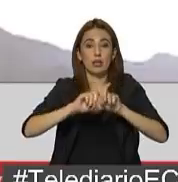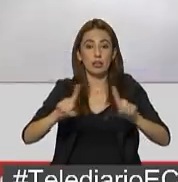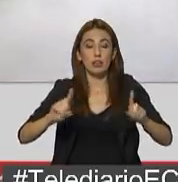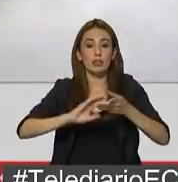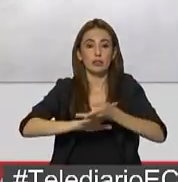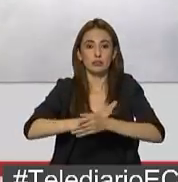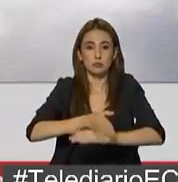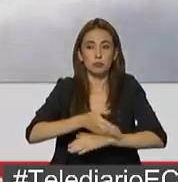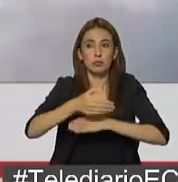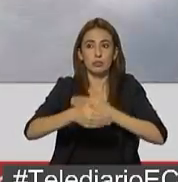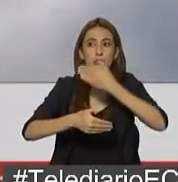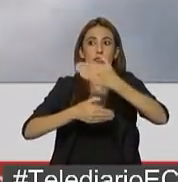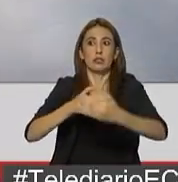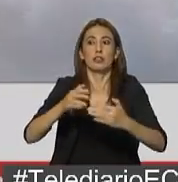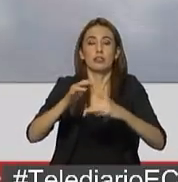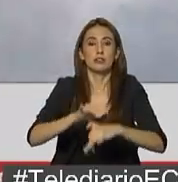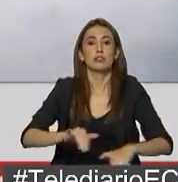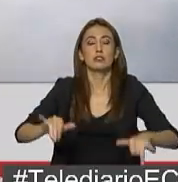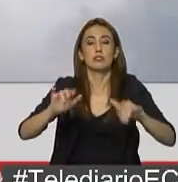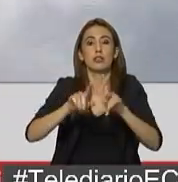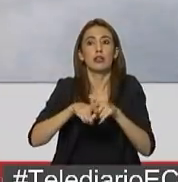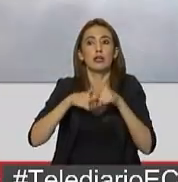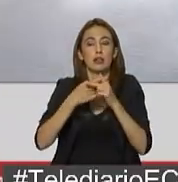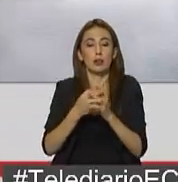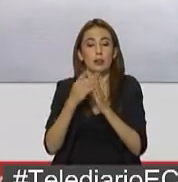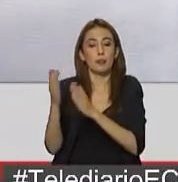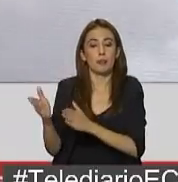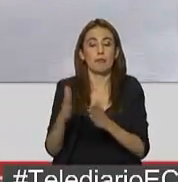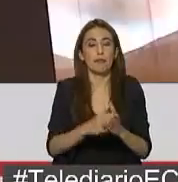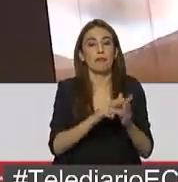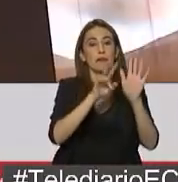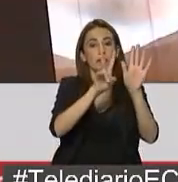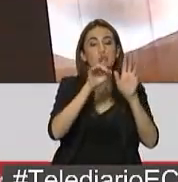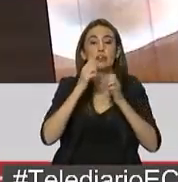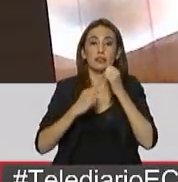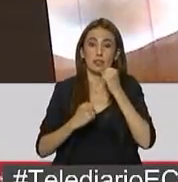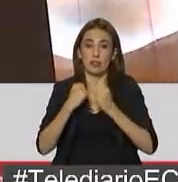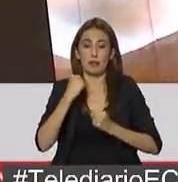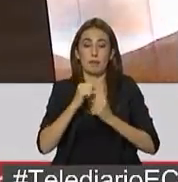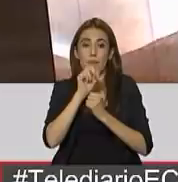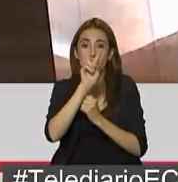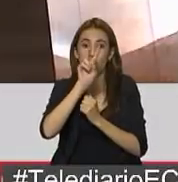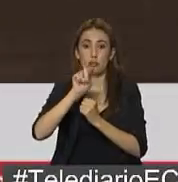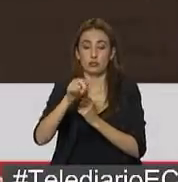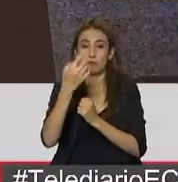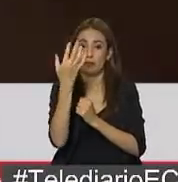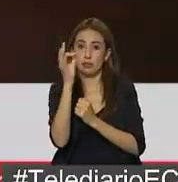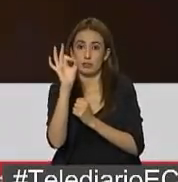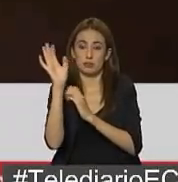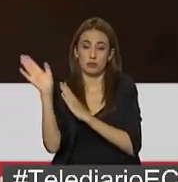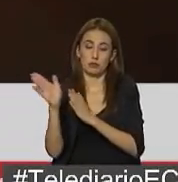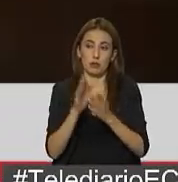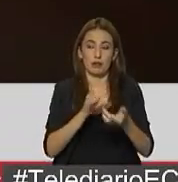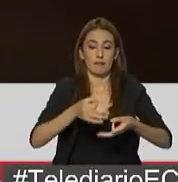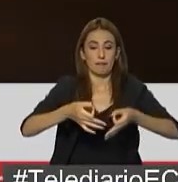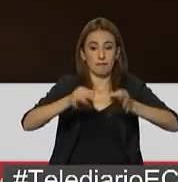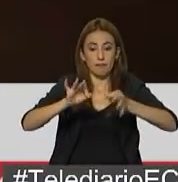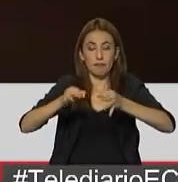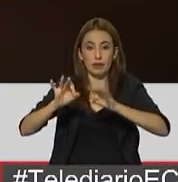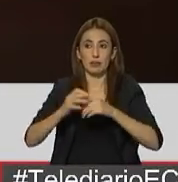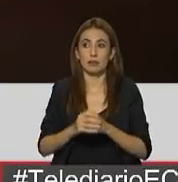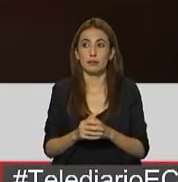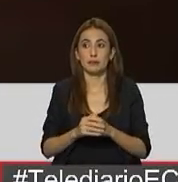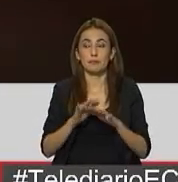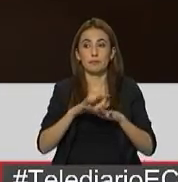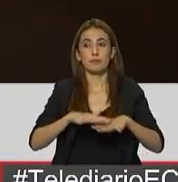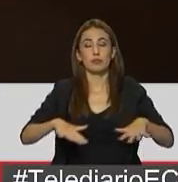este último proceso eruptivo, que arrancó desde el 7 de mayo de 2019, su forma está cambiando. Al momento lo que observamos en el